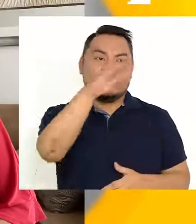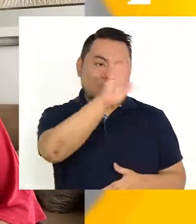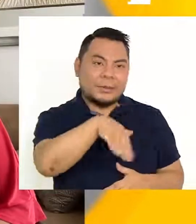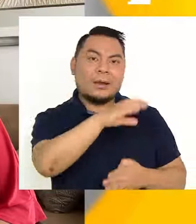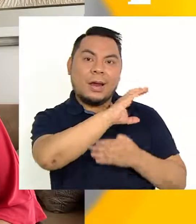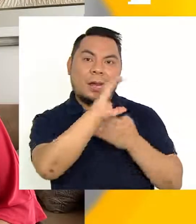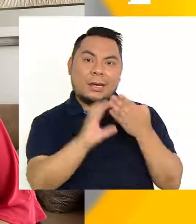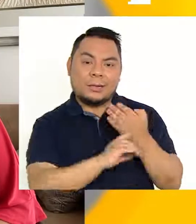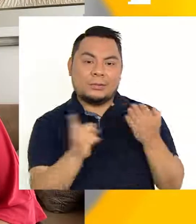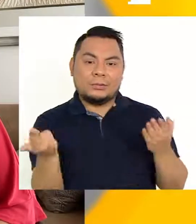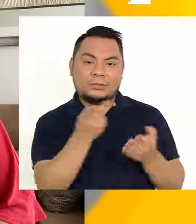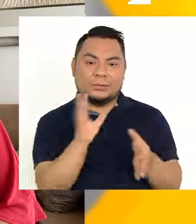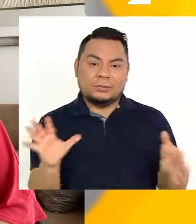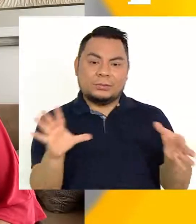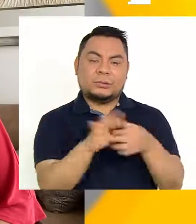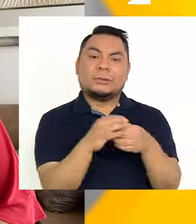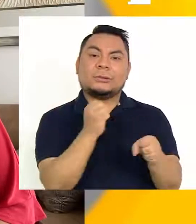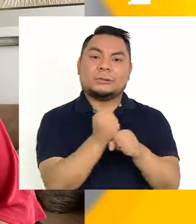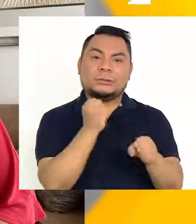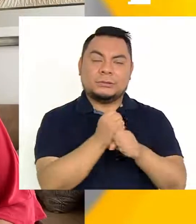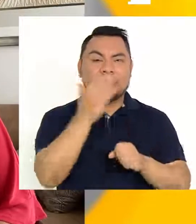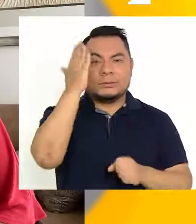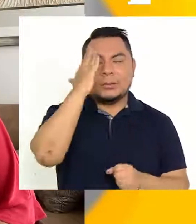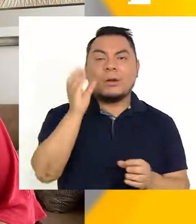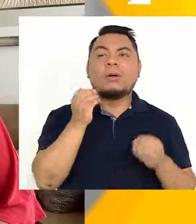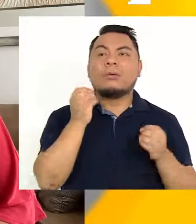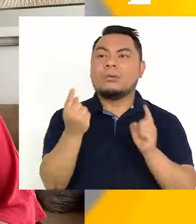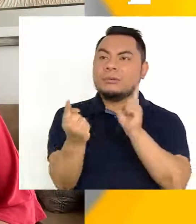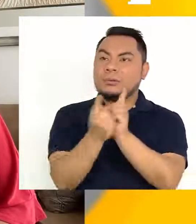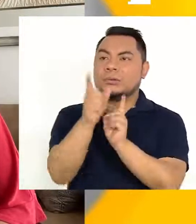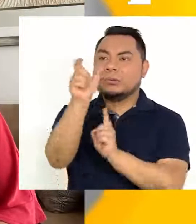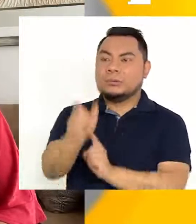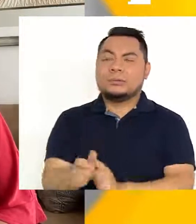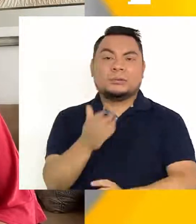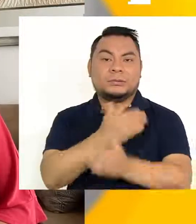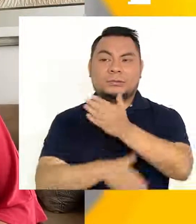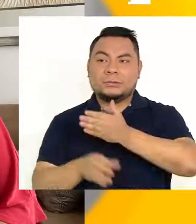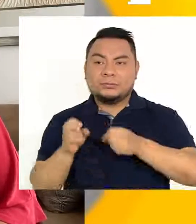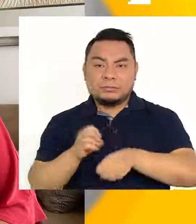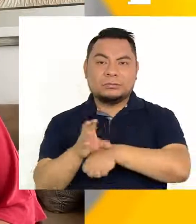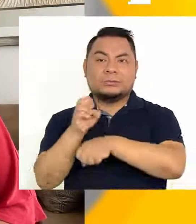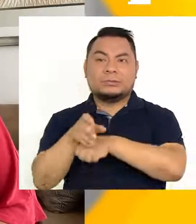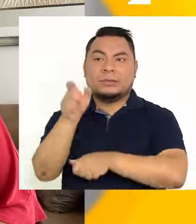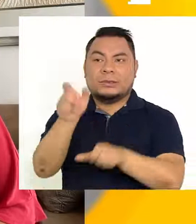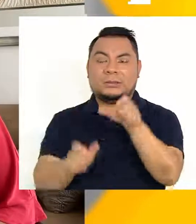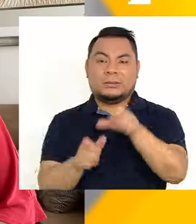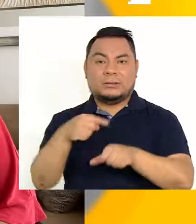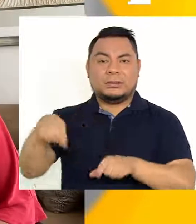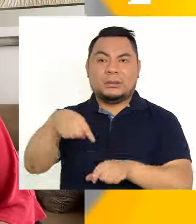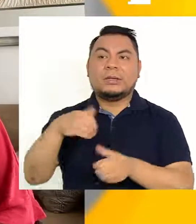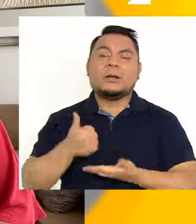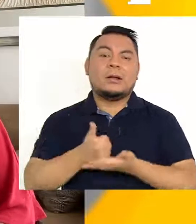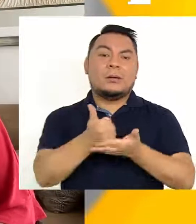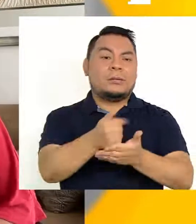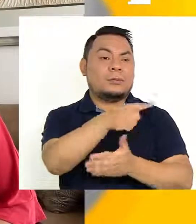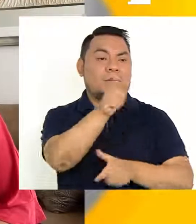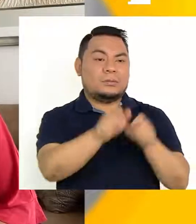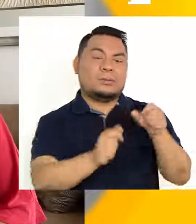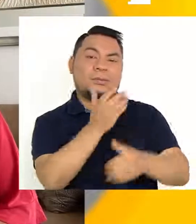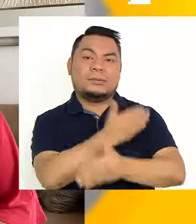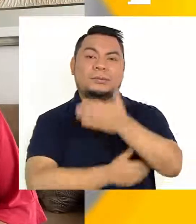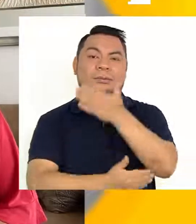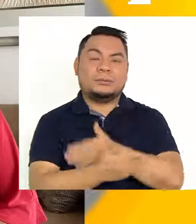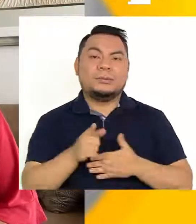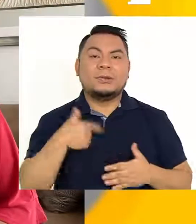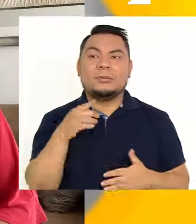convocado a CONADIS para que puedan trabajar de la mano y también saber de esa forma orientar a las personas que tienen que ayudar a las